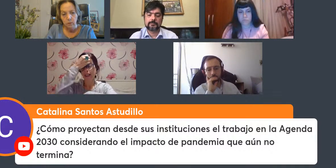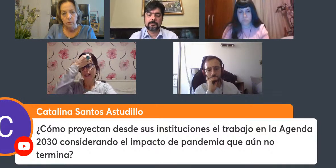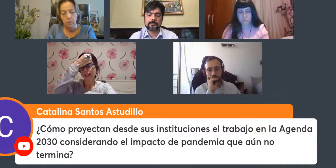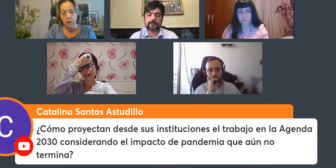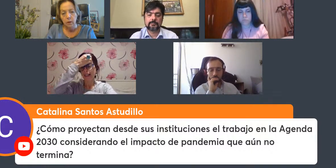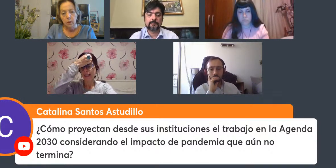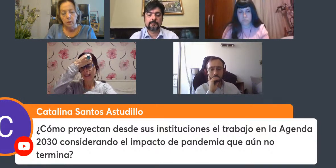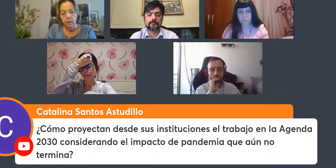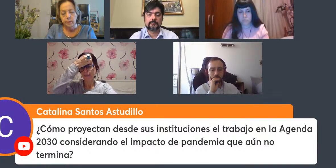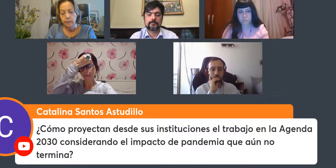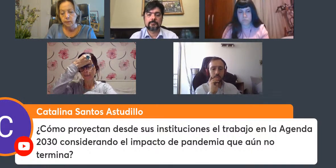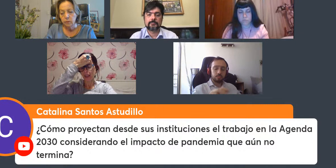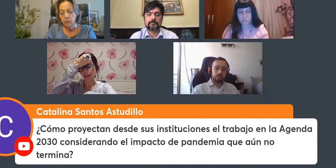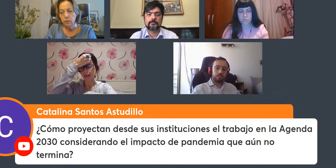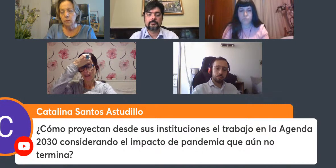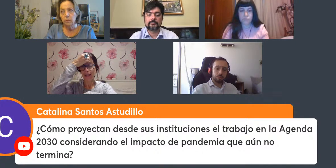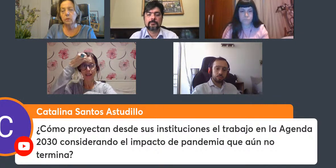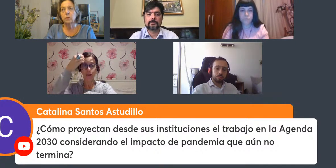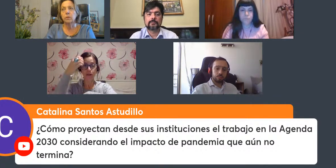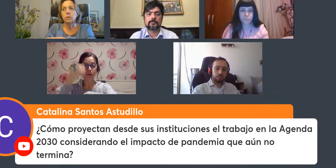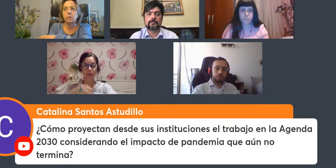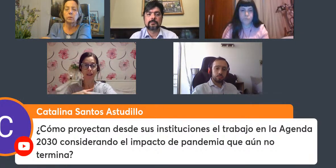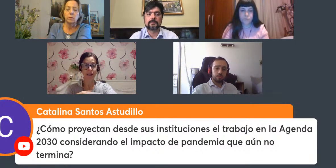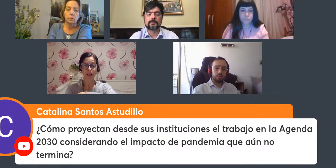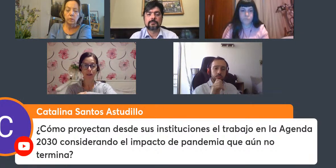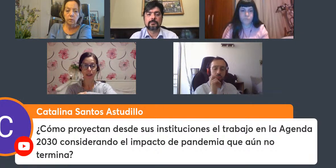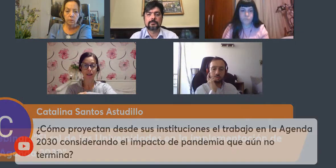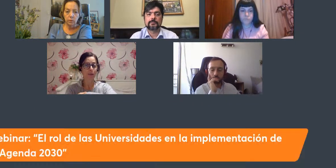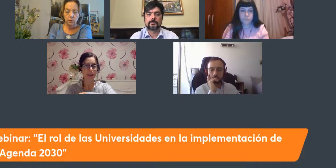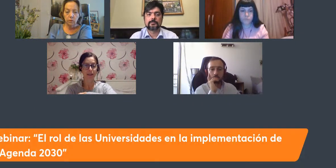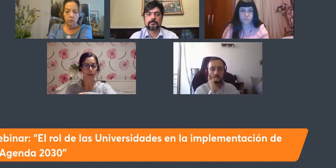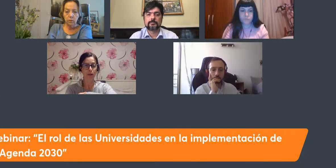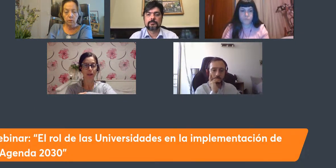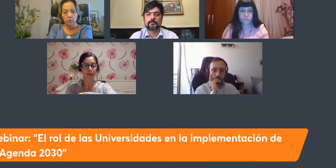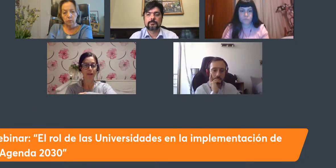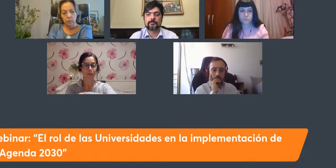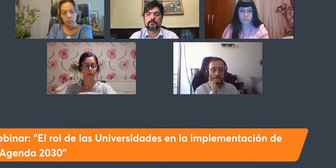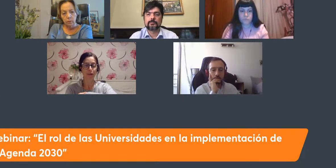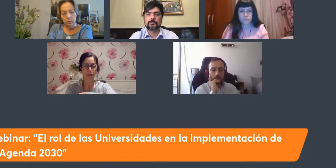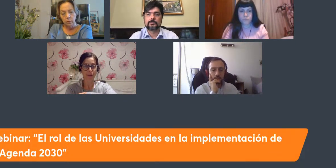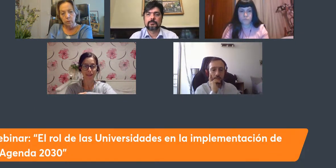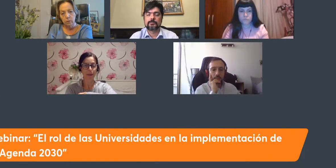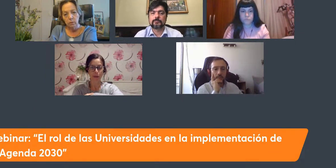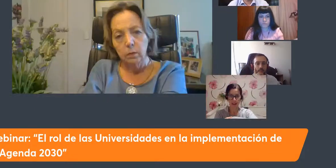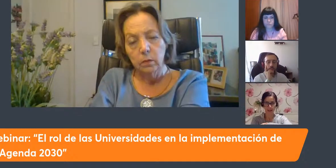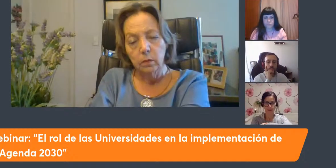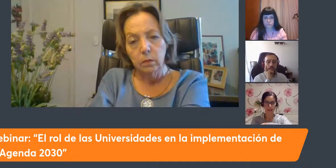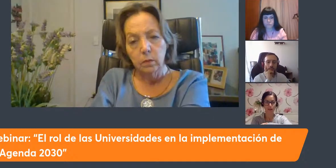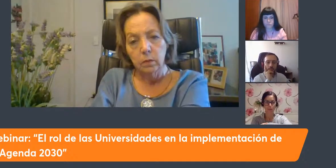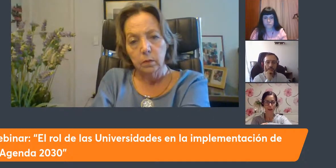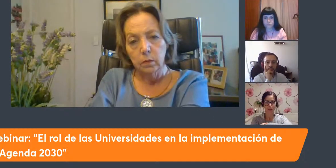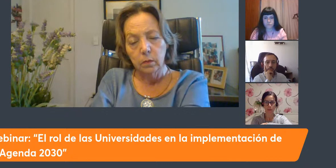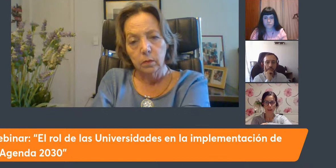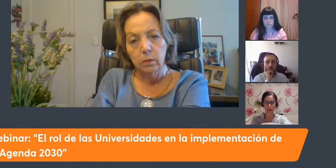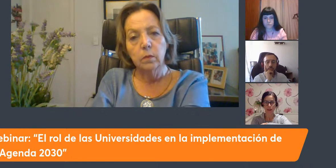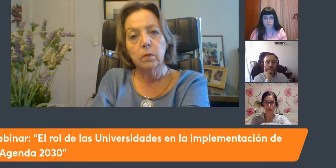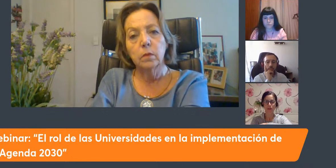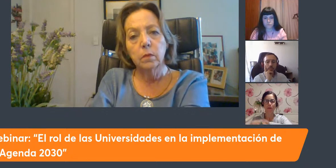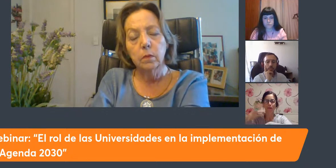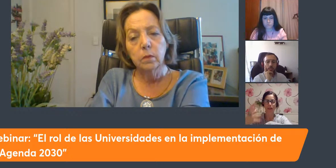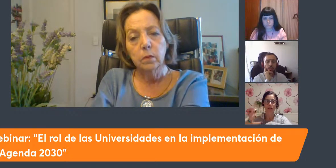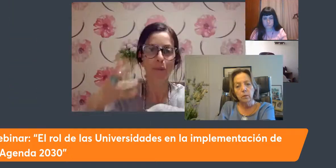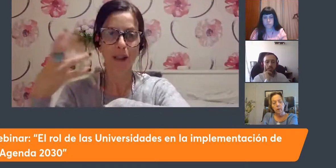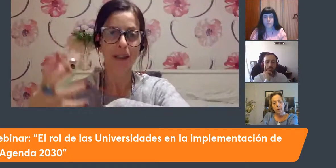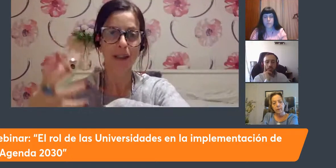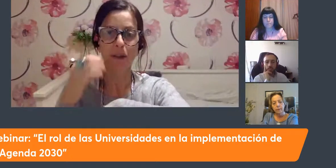tecnocráticos y la agenda no es un tema tecnocrático por el desarrollo sostenible es un tema de poder y es un problema político